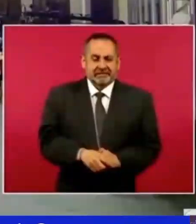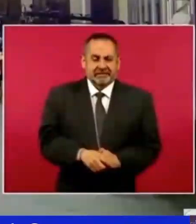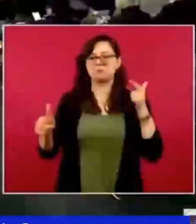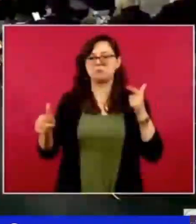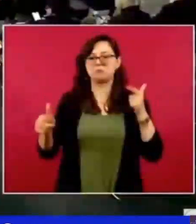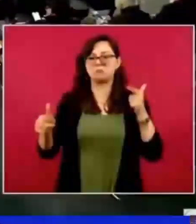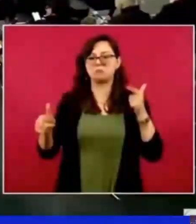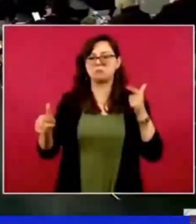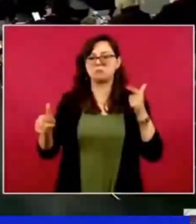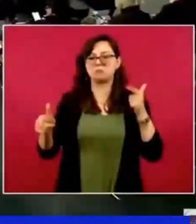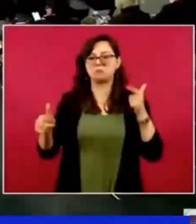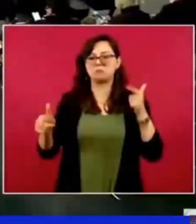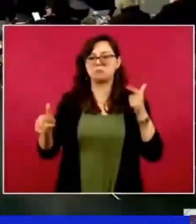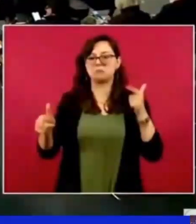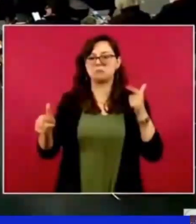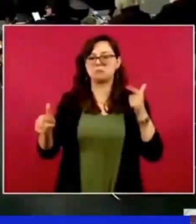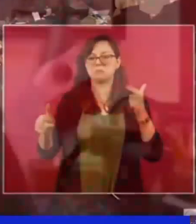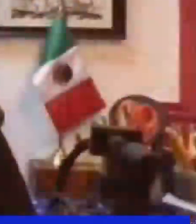No, yo...